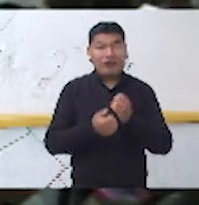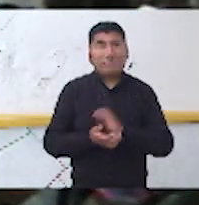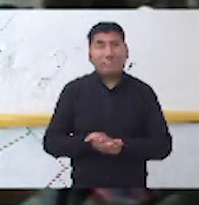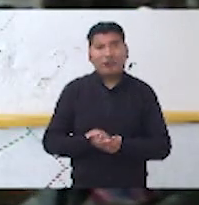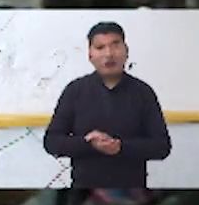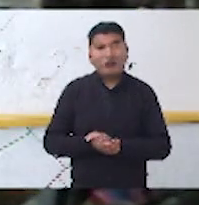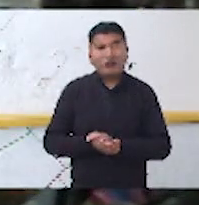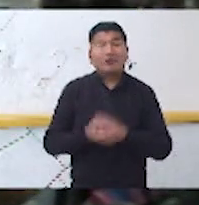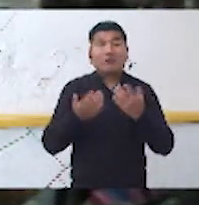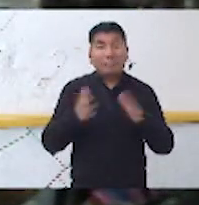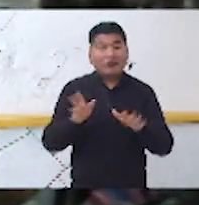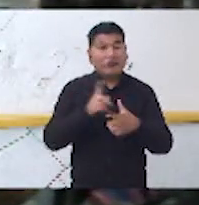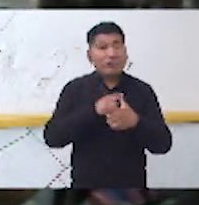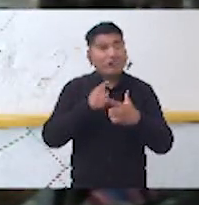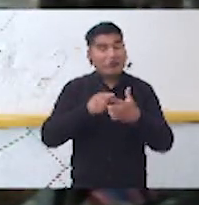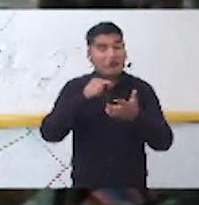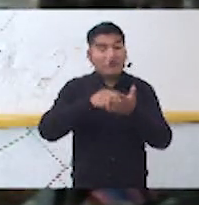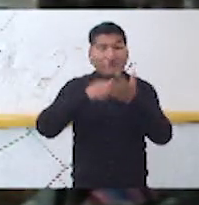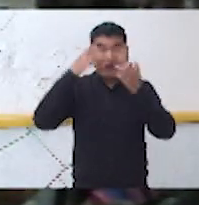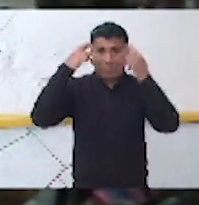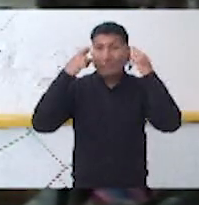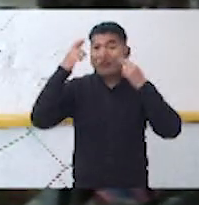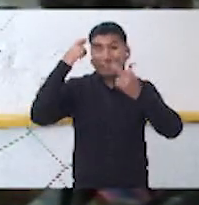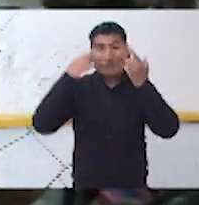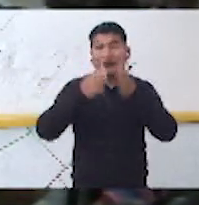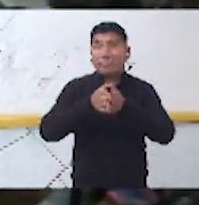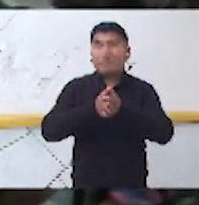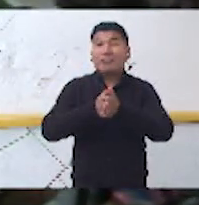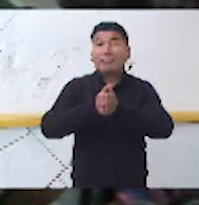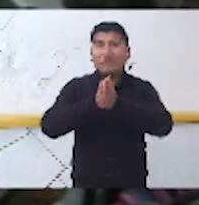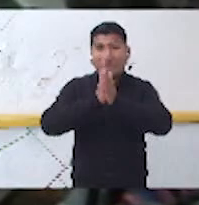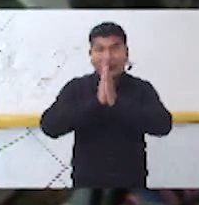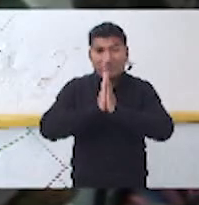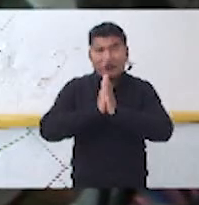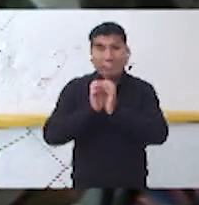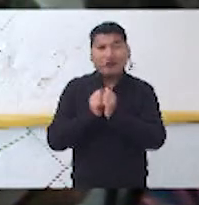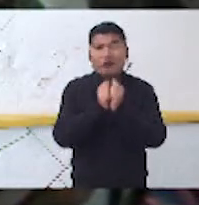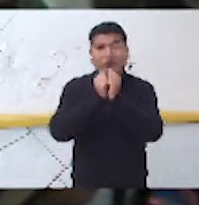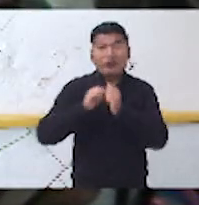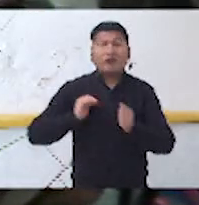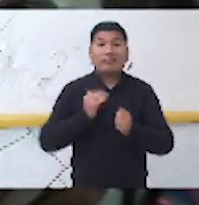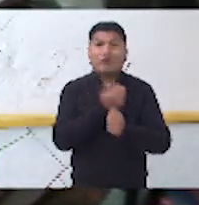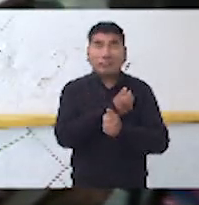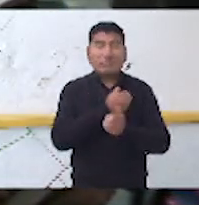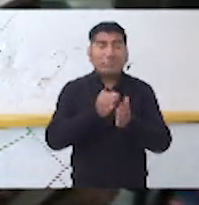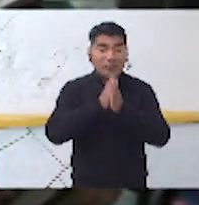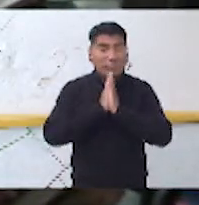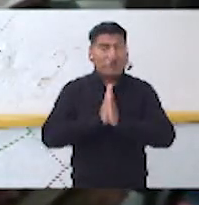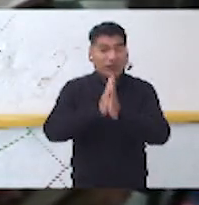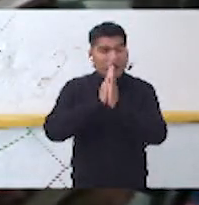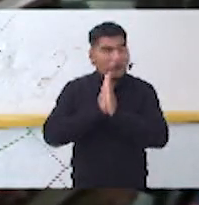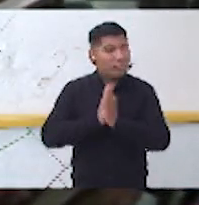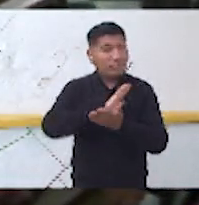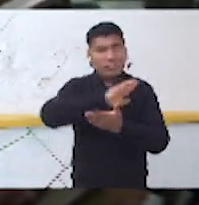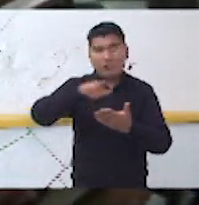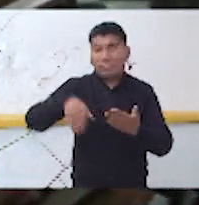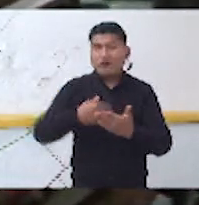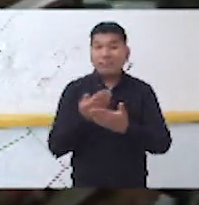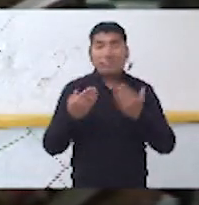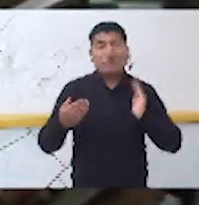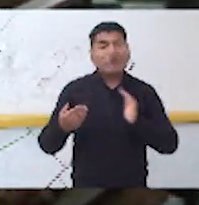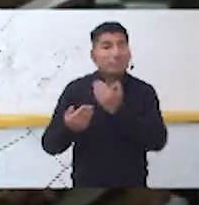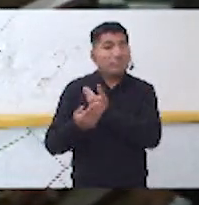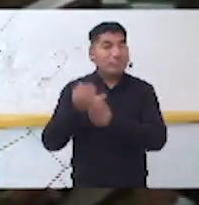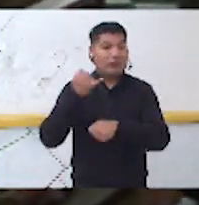Y al cerrar entonces esta reflexión, les pido que unamos nuestras oraciones por toda nuestra